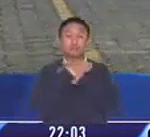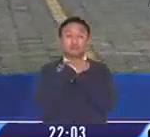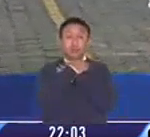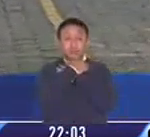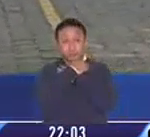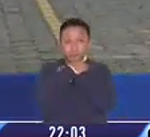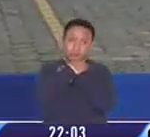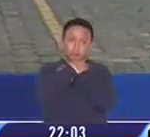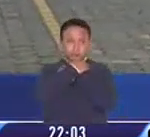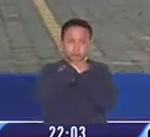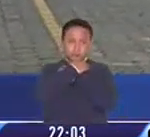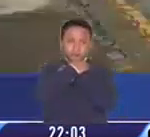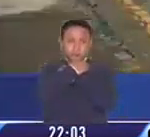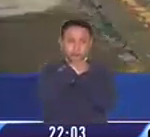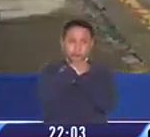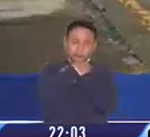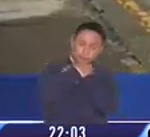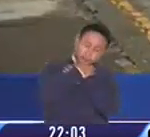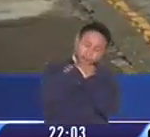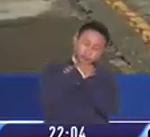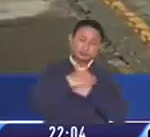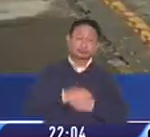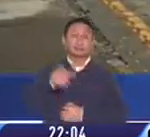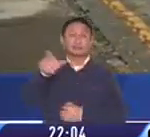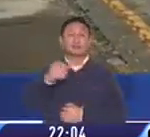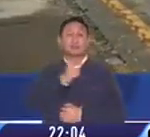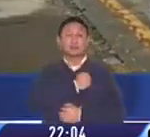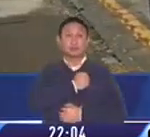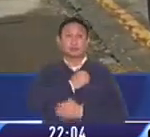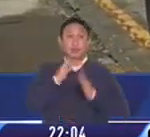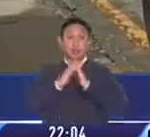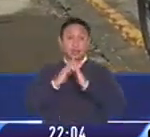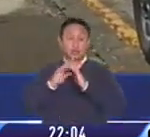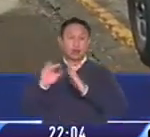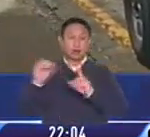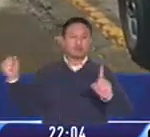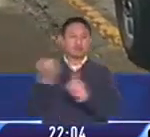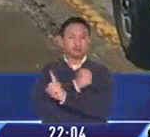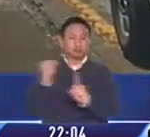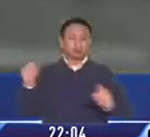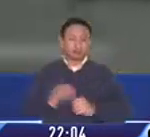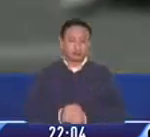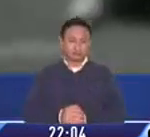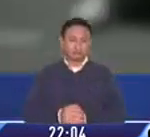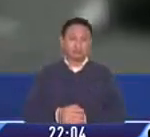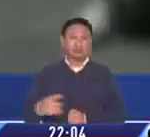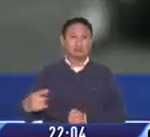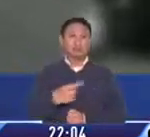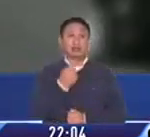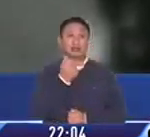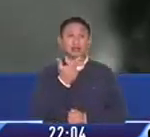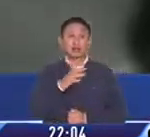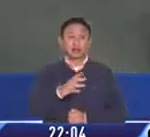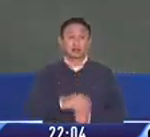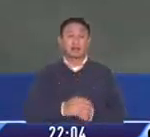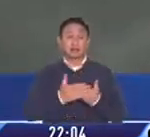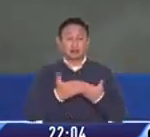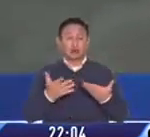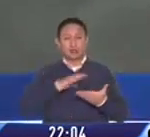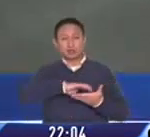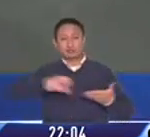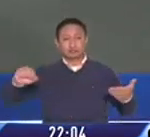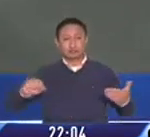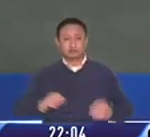y la dejaron sobre un sofá. A la dueña de la vivienda también la agredieron. Terminaron llevándose el dinero y artículos de